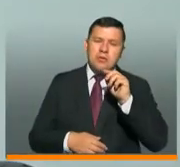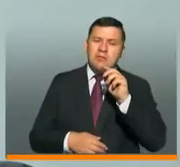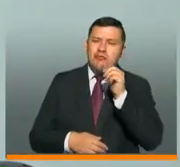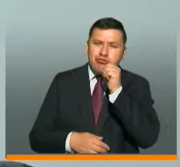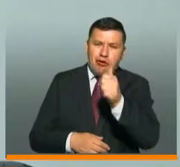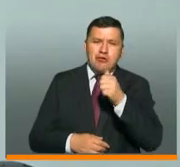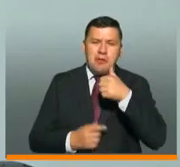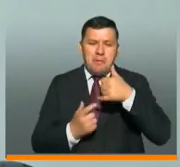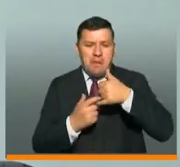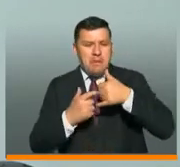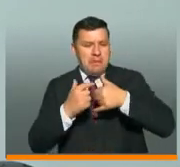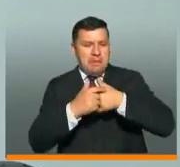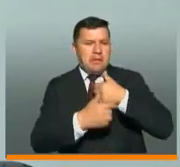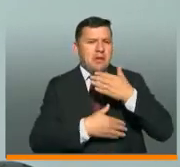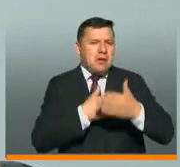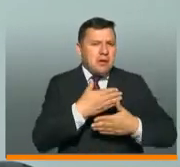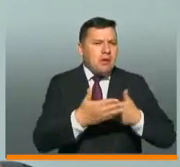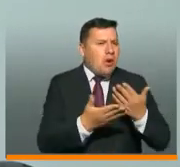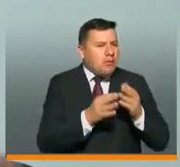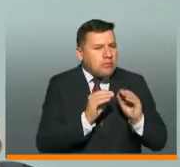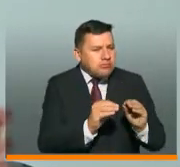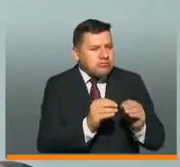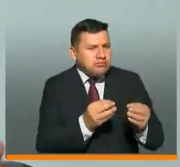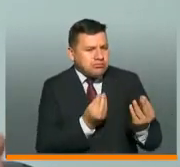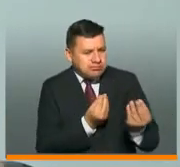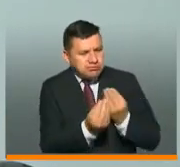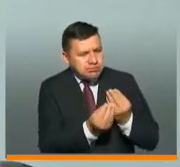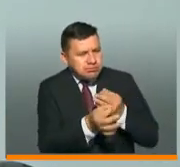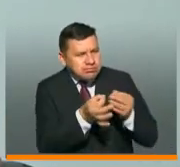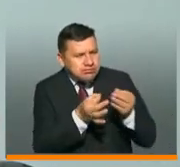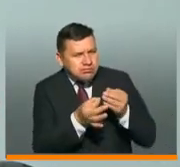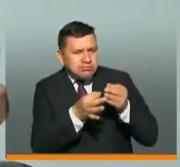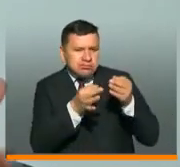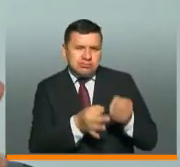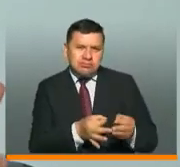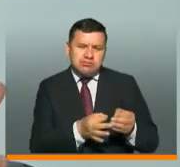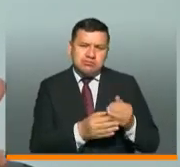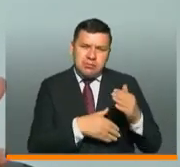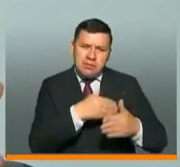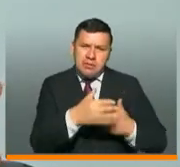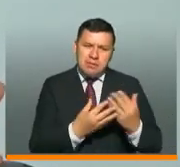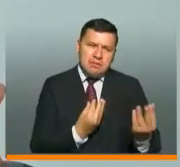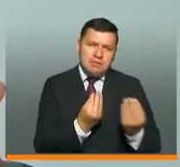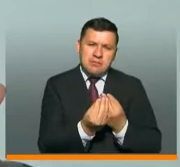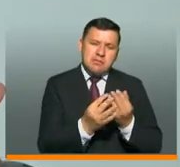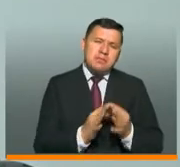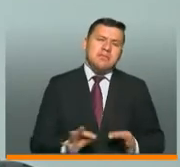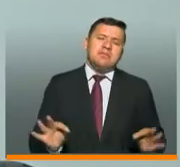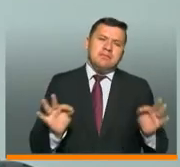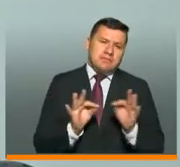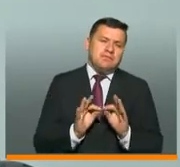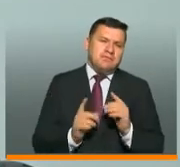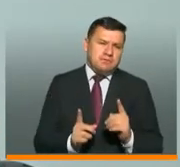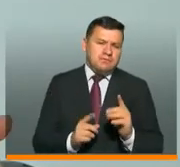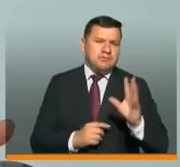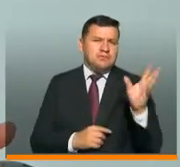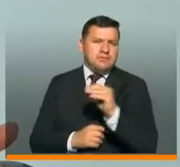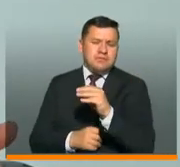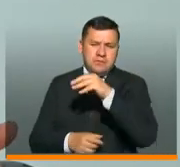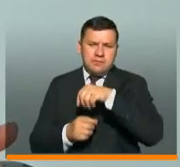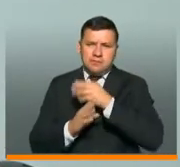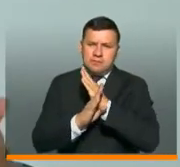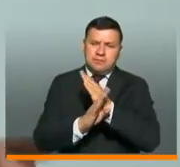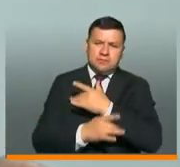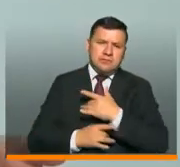región acompañando este proceso de un regreso, como usted siempre lo dice, gradual, progresivo, seguro. Es muy importante, y es muy importante hacerlo con todas las condiciones